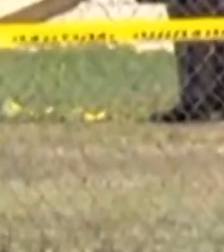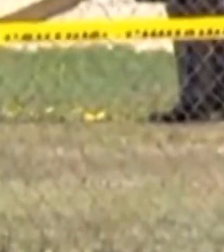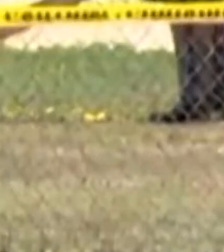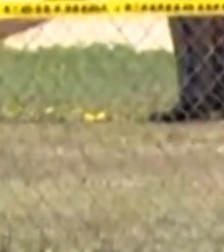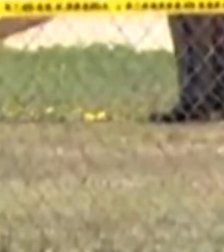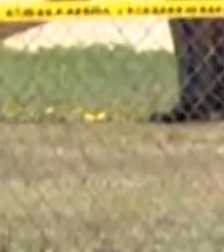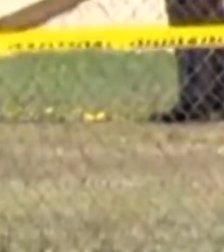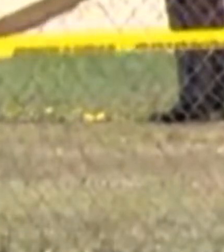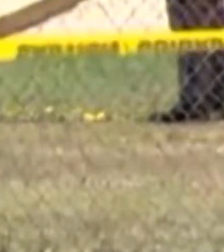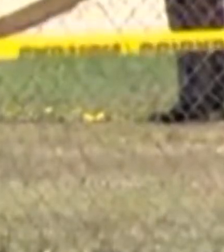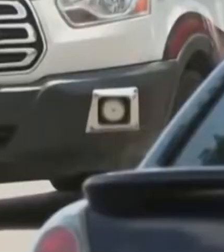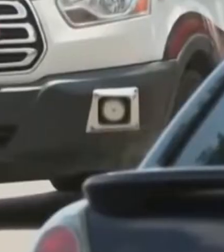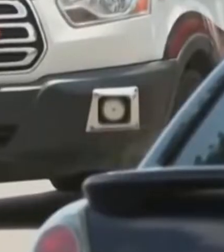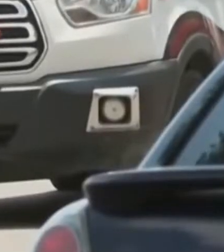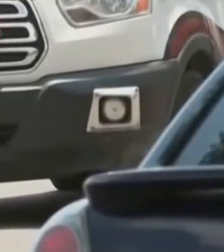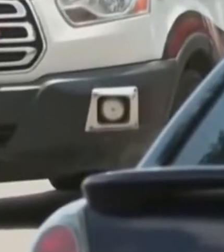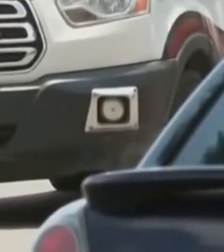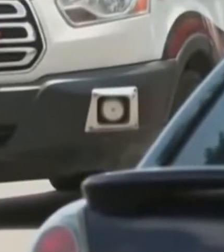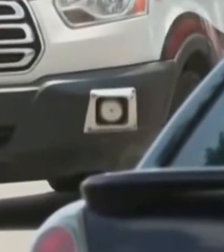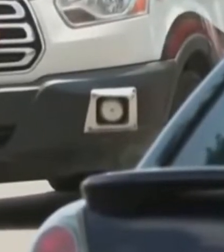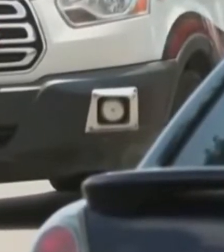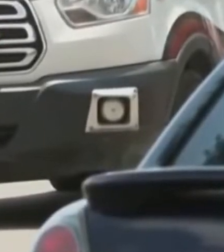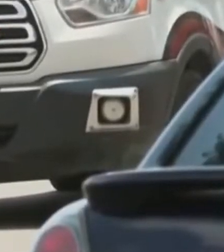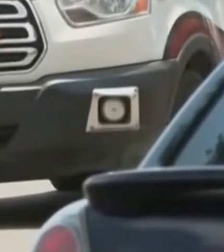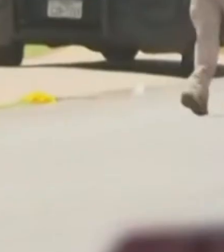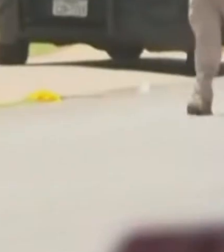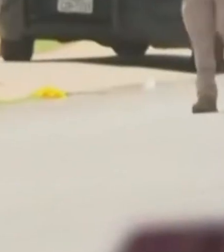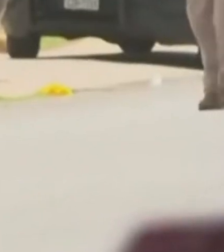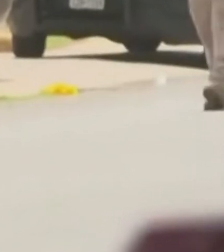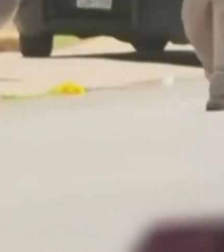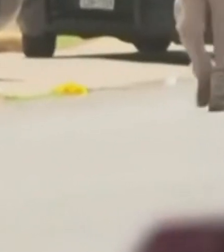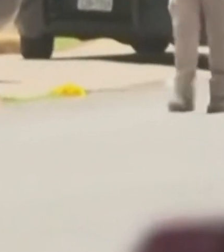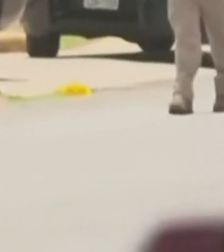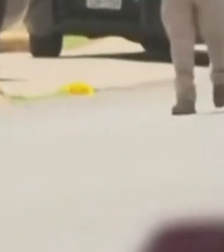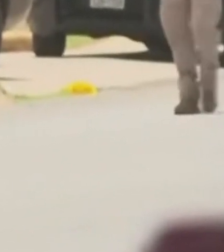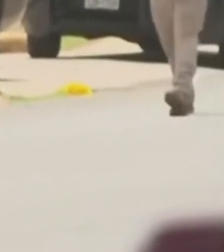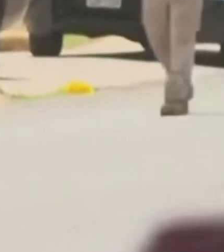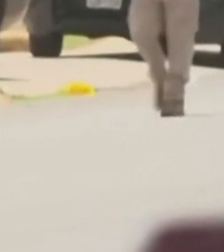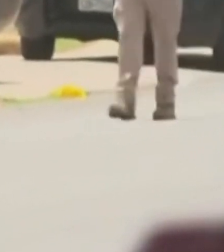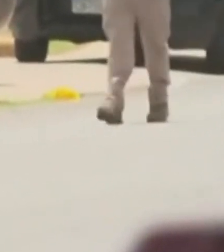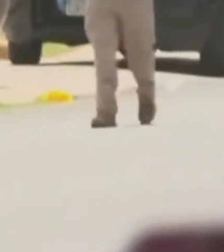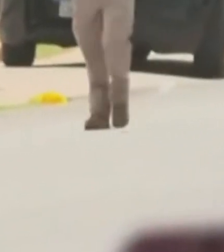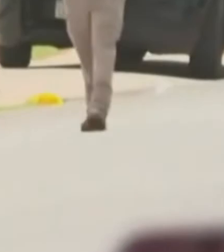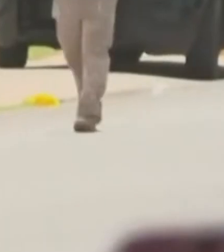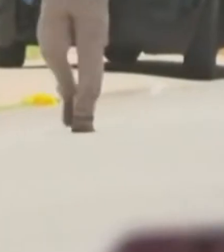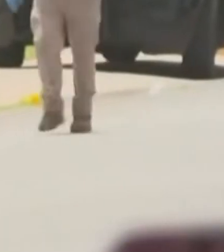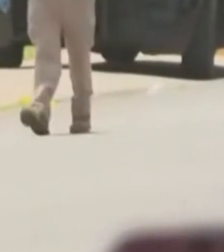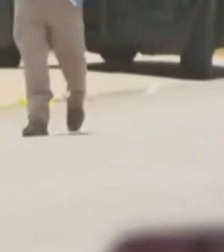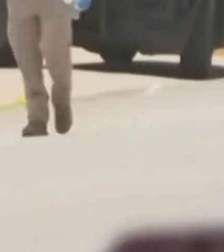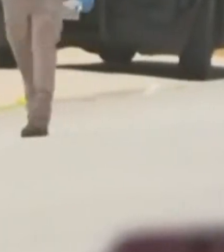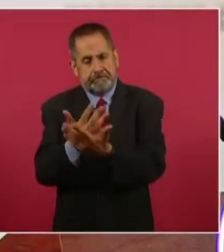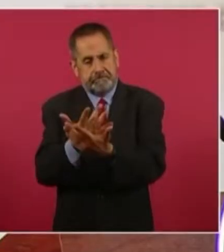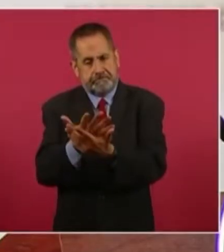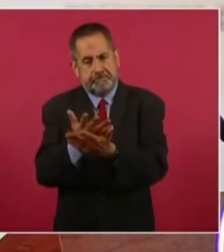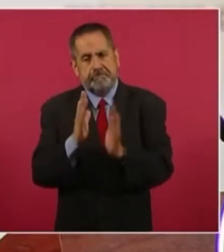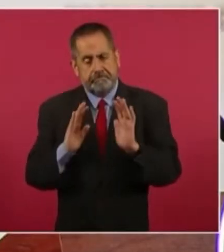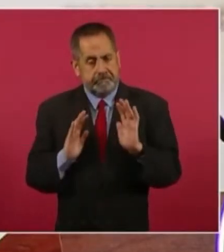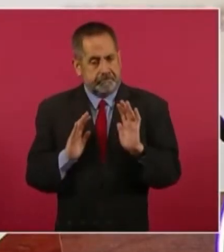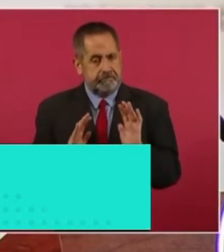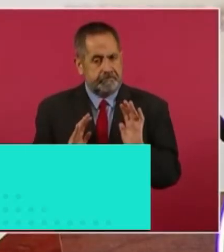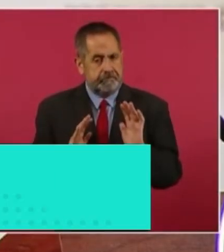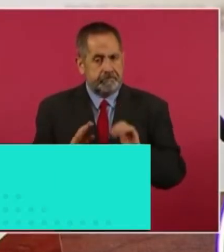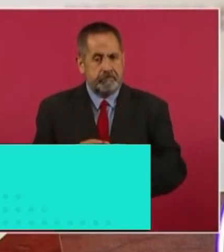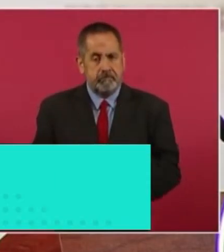difíciles. Además, lamentó que no hay duda de que la mayoría de las víctimas son de origen mexicano. Yo